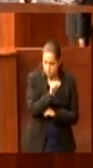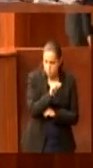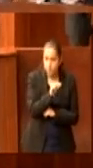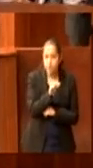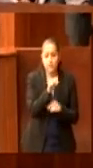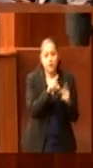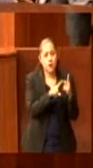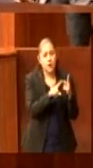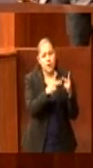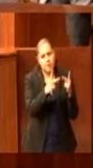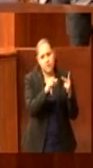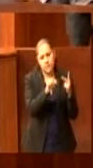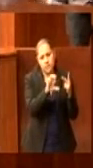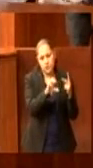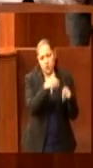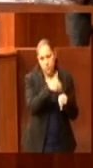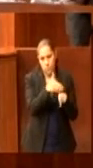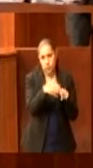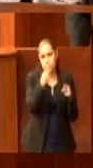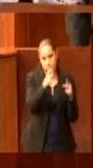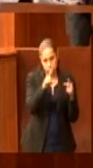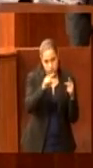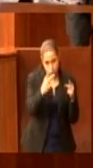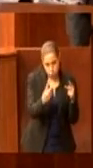psc 172